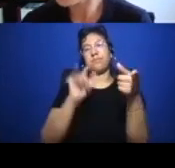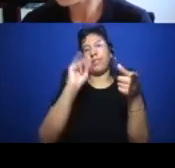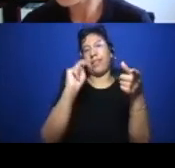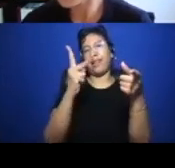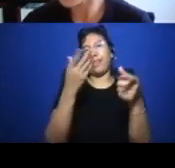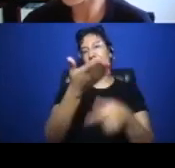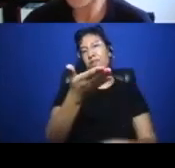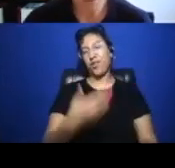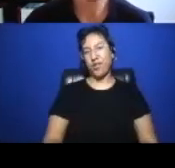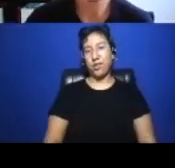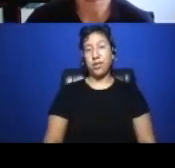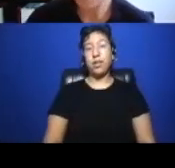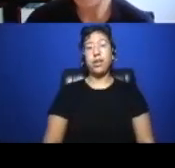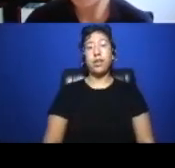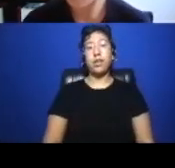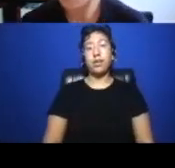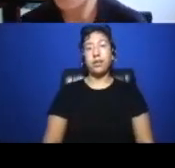Aquí está el enlace.